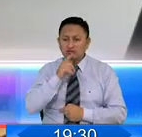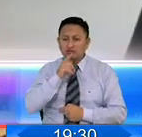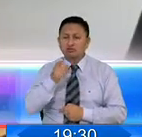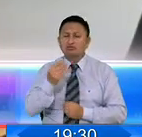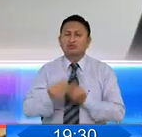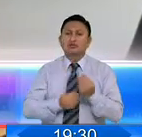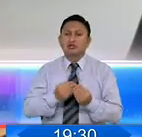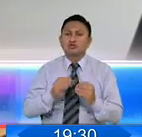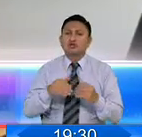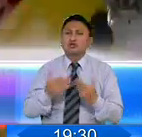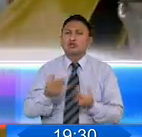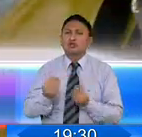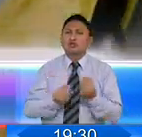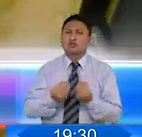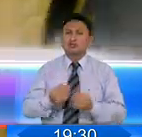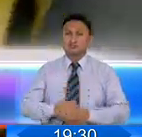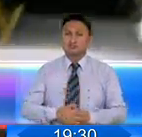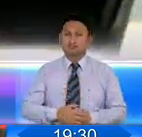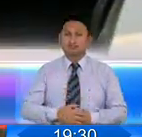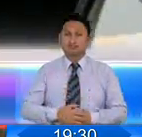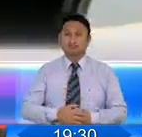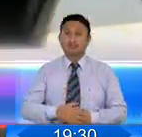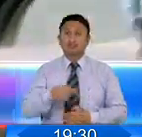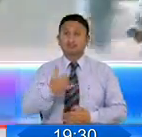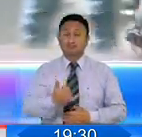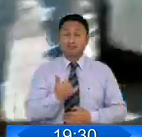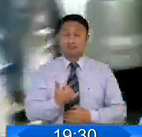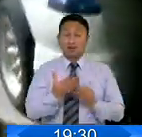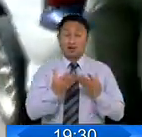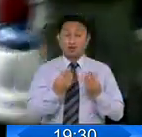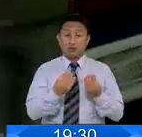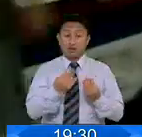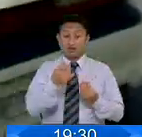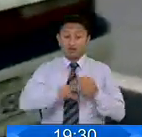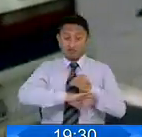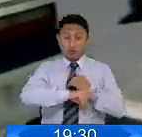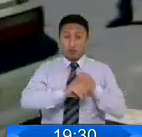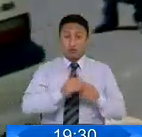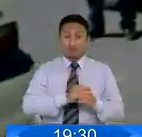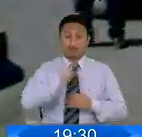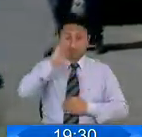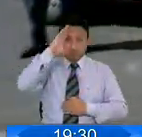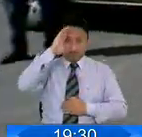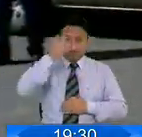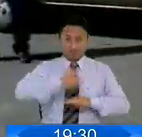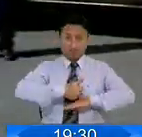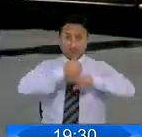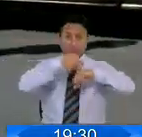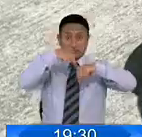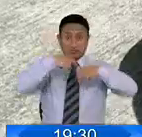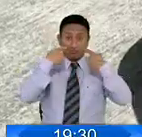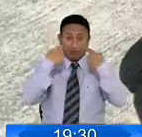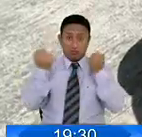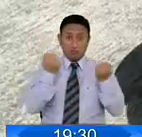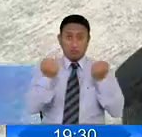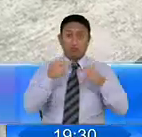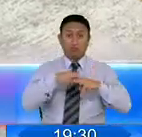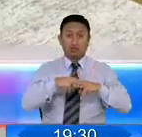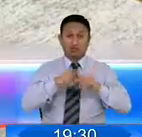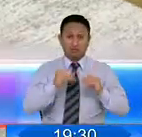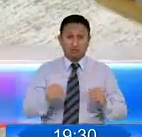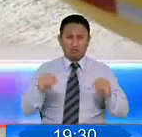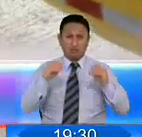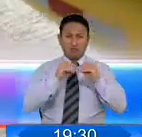con nuestro automotor. Ante esta ola delictiva amarilla, el comandante de la policía del DMQ señaló que los operativos de control de los taxis se han